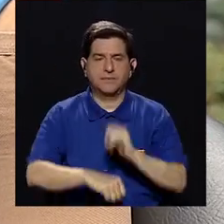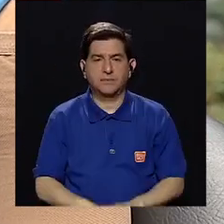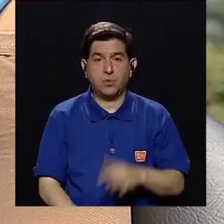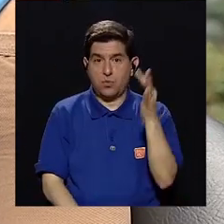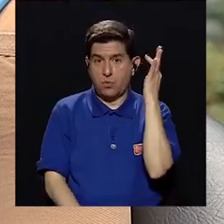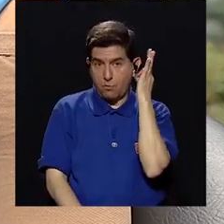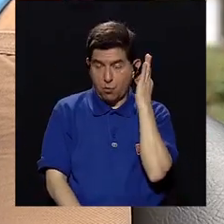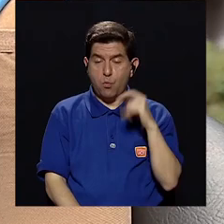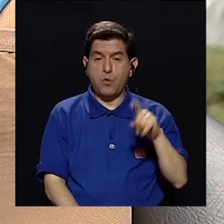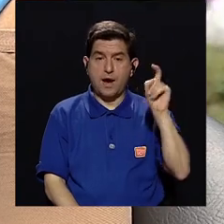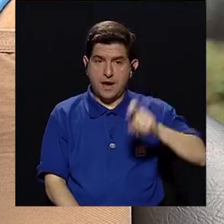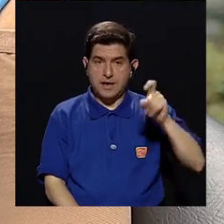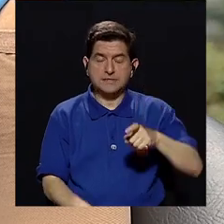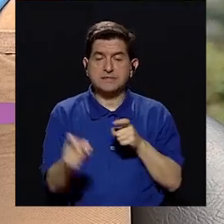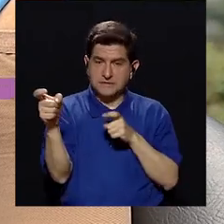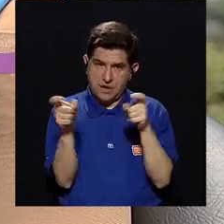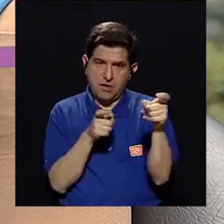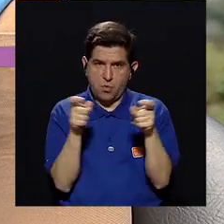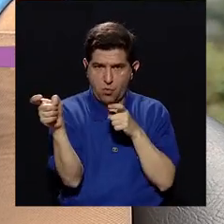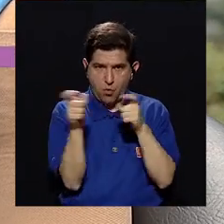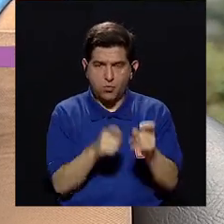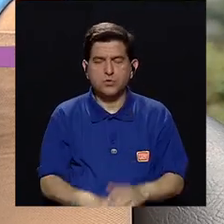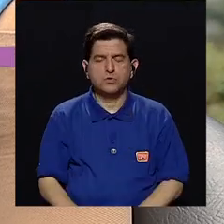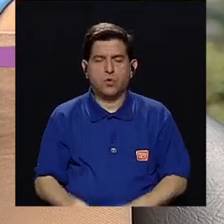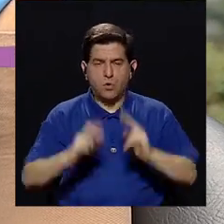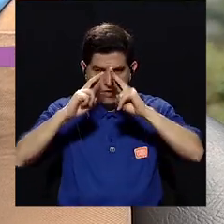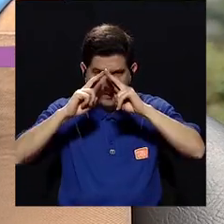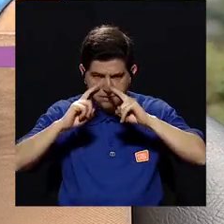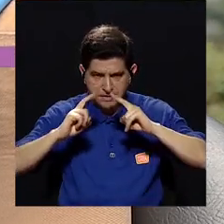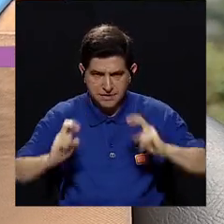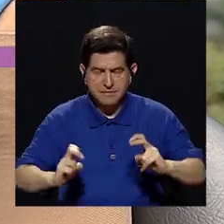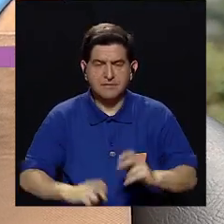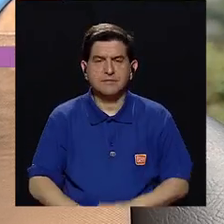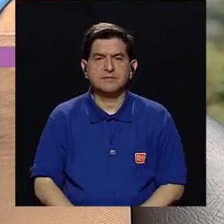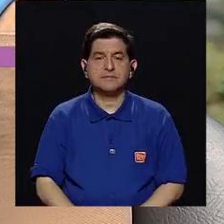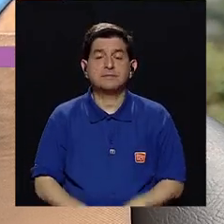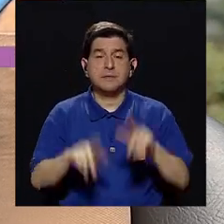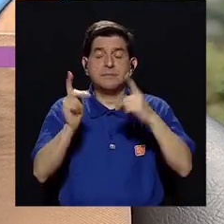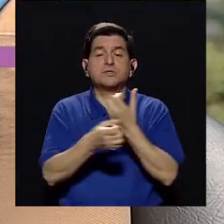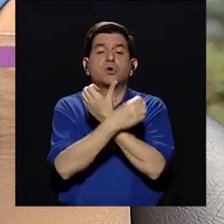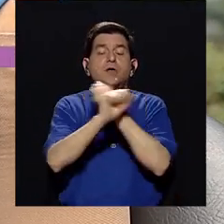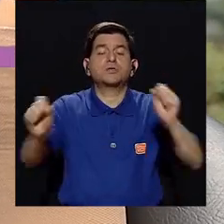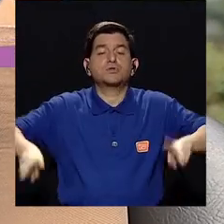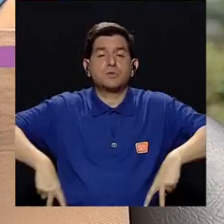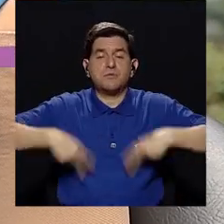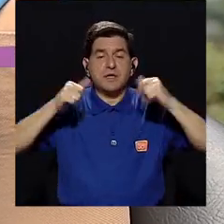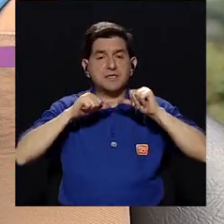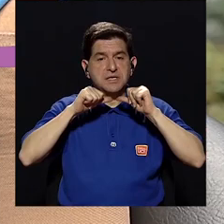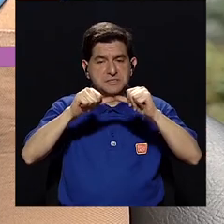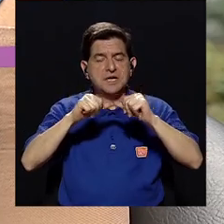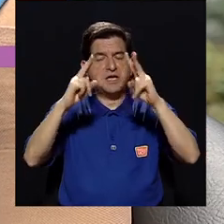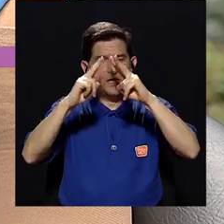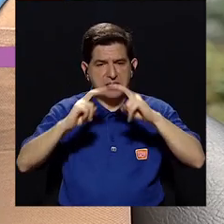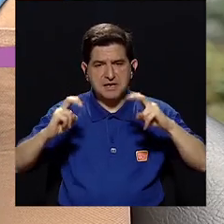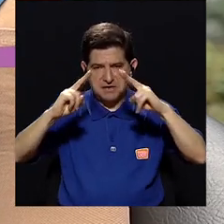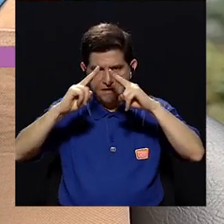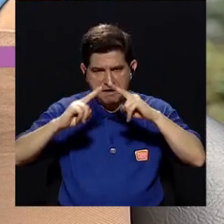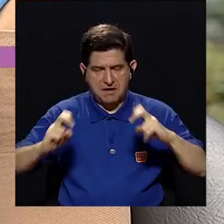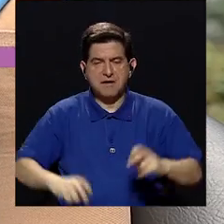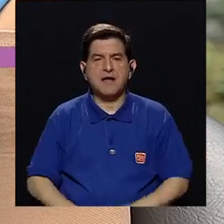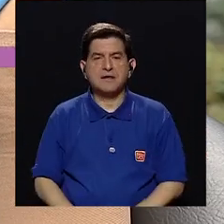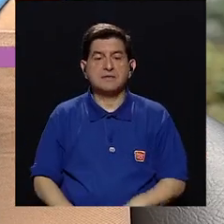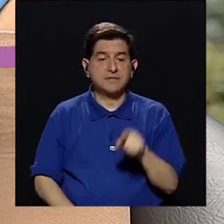hacerse control chequeo la que es sobreviviente pues seguir haciendo esos chequeos a través de los